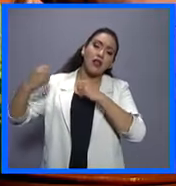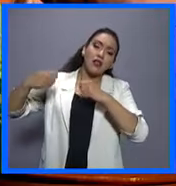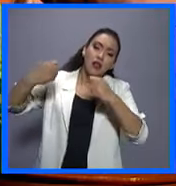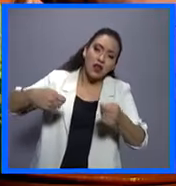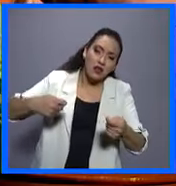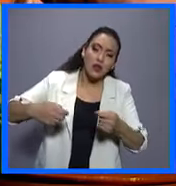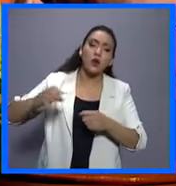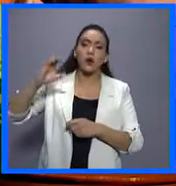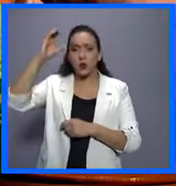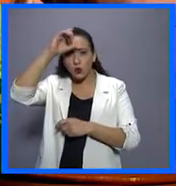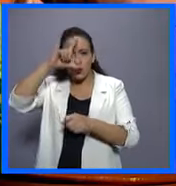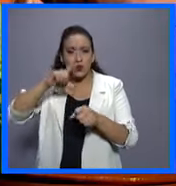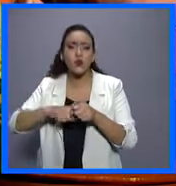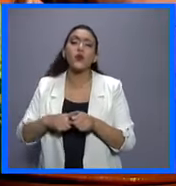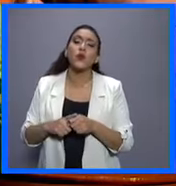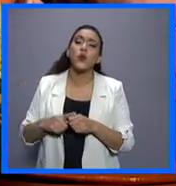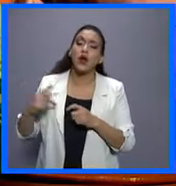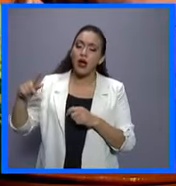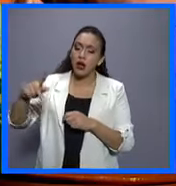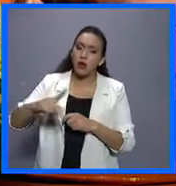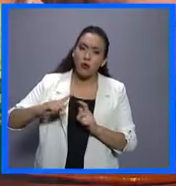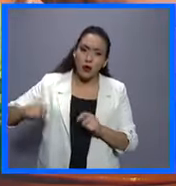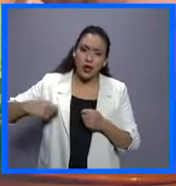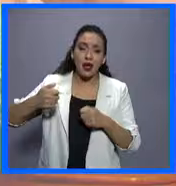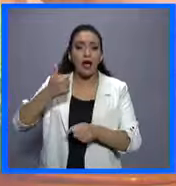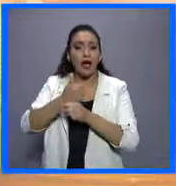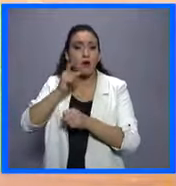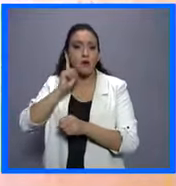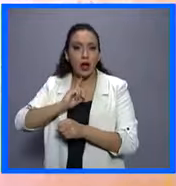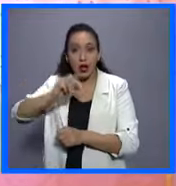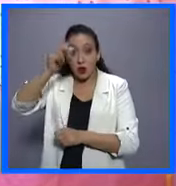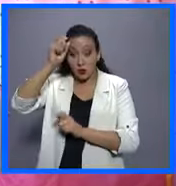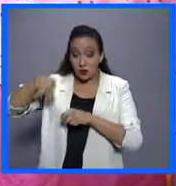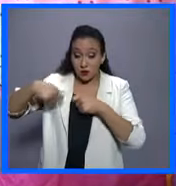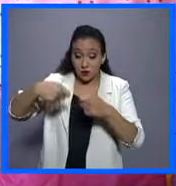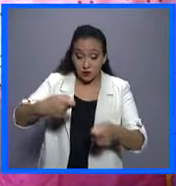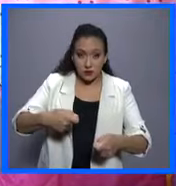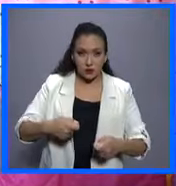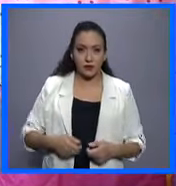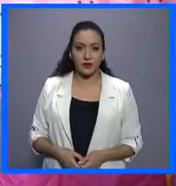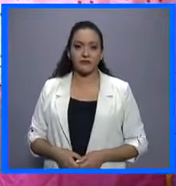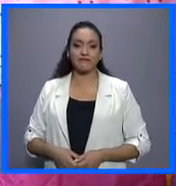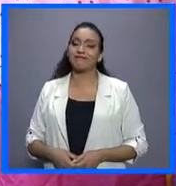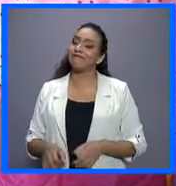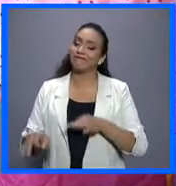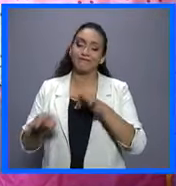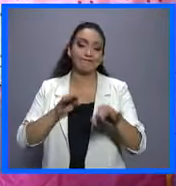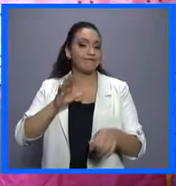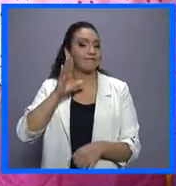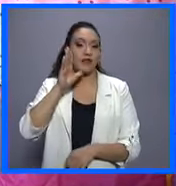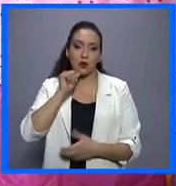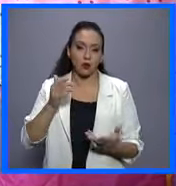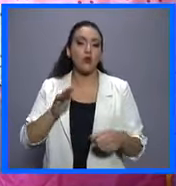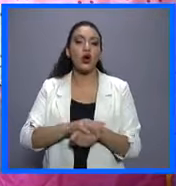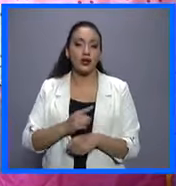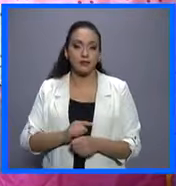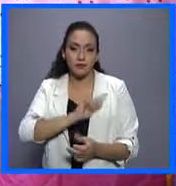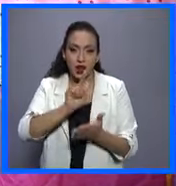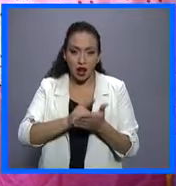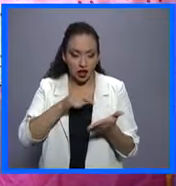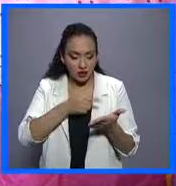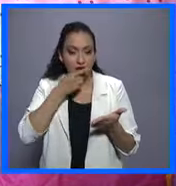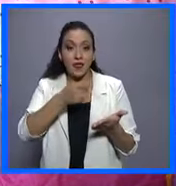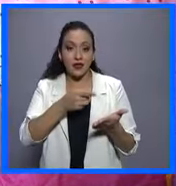poder tener conocimientos que resguardan la vida. Pues no nos dejan trabajar porque la norma oficial